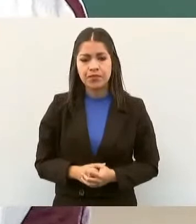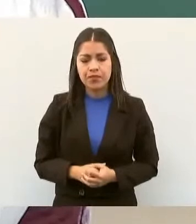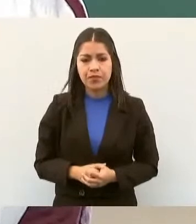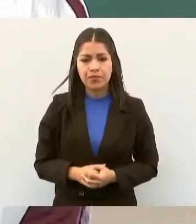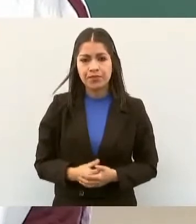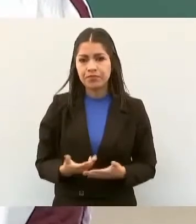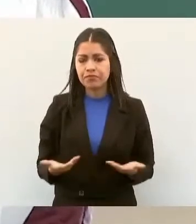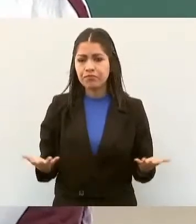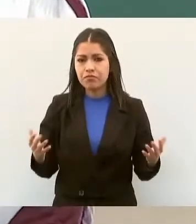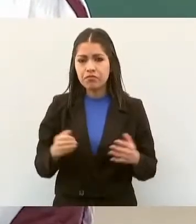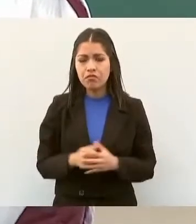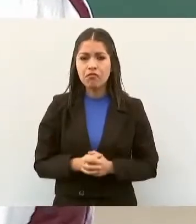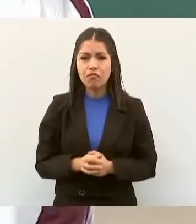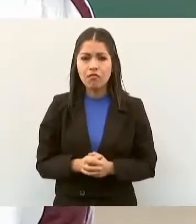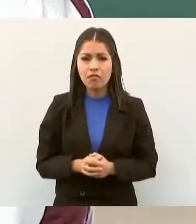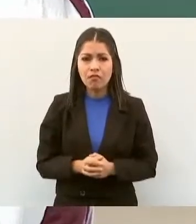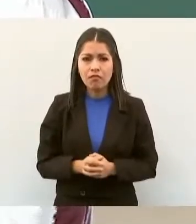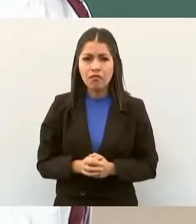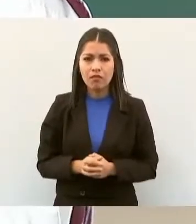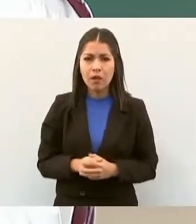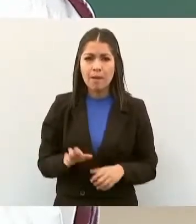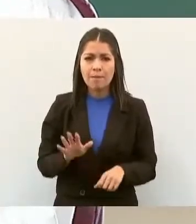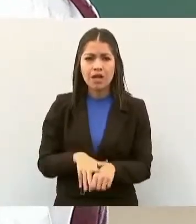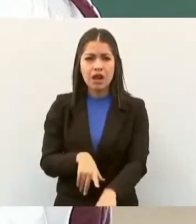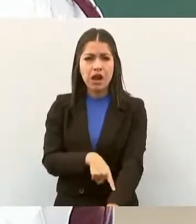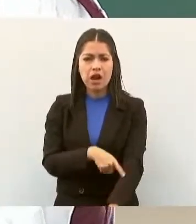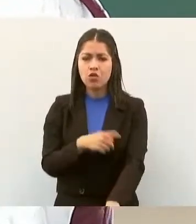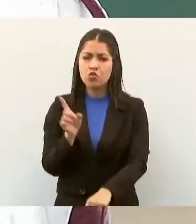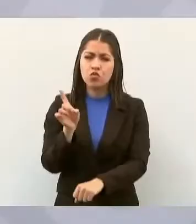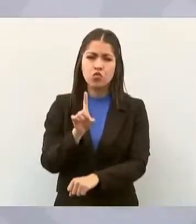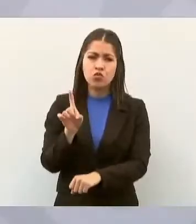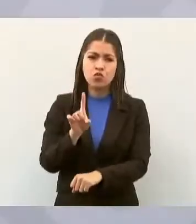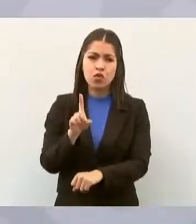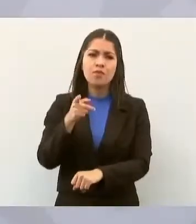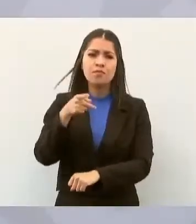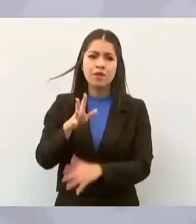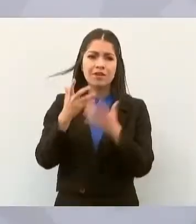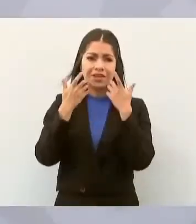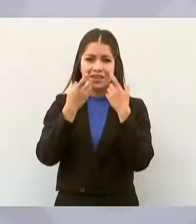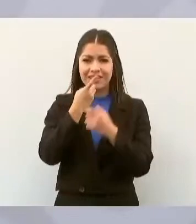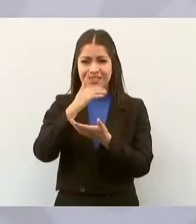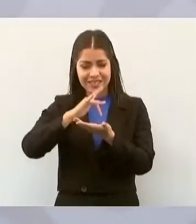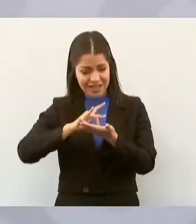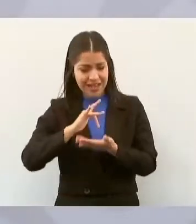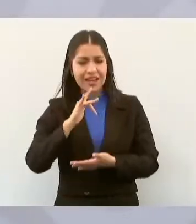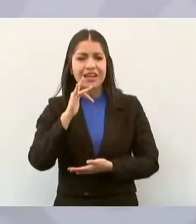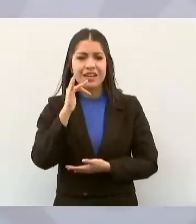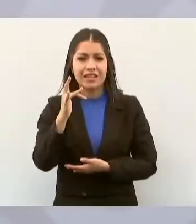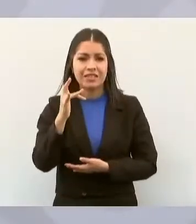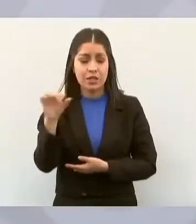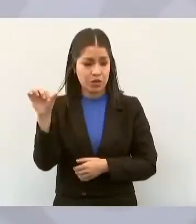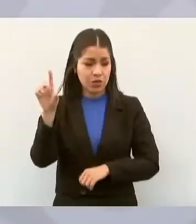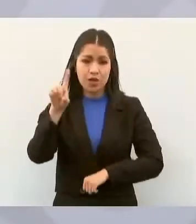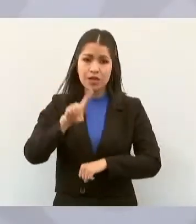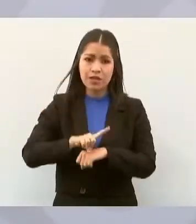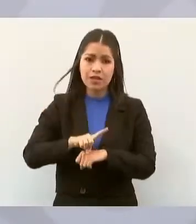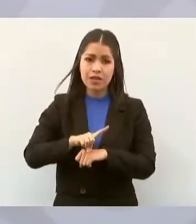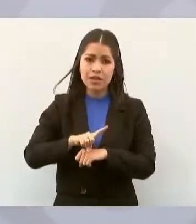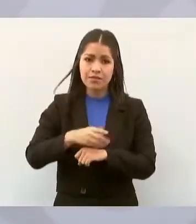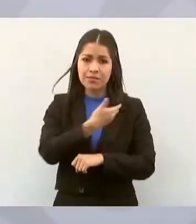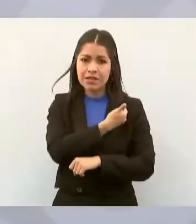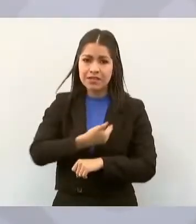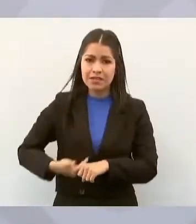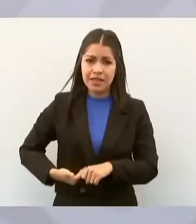Y bueno, no quiero alargarme más, pero sí quiero agradecerle hoy al presidente de la